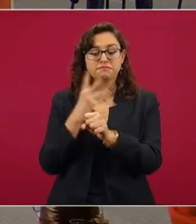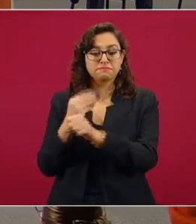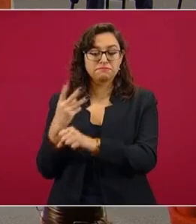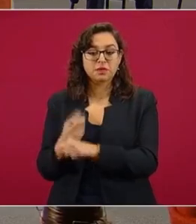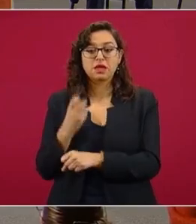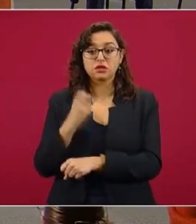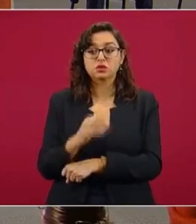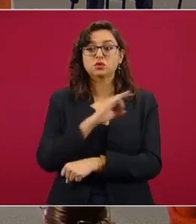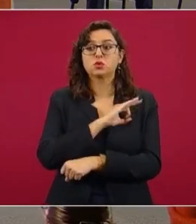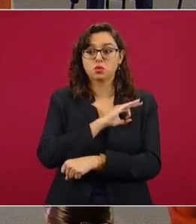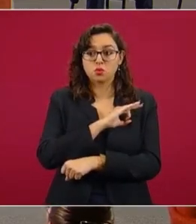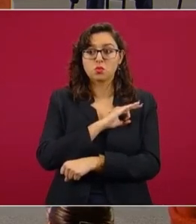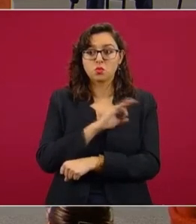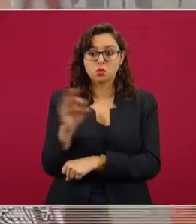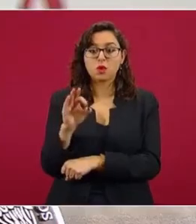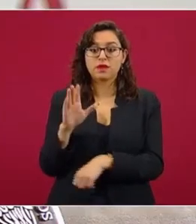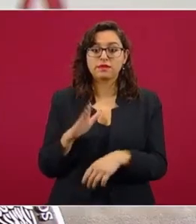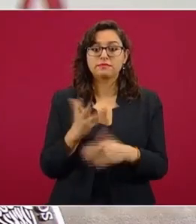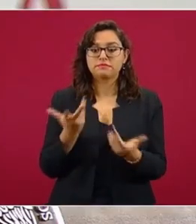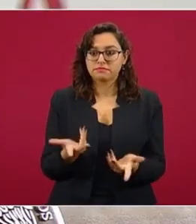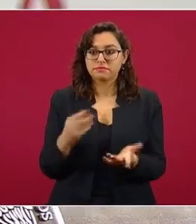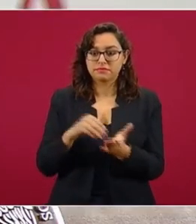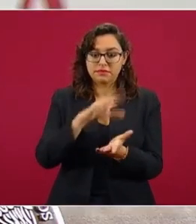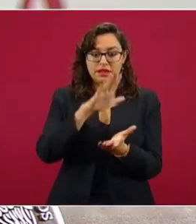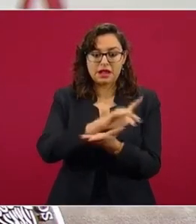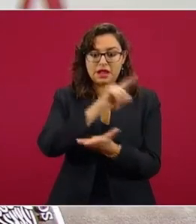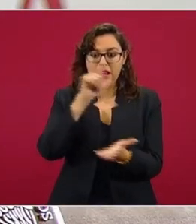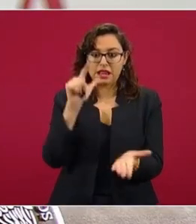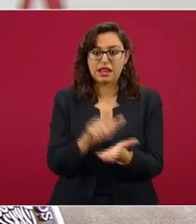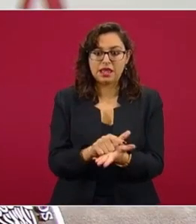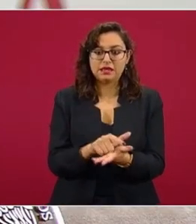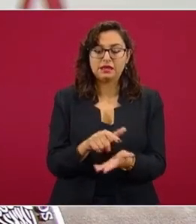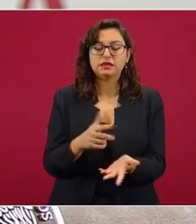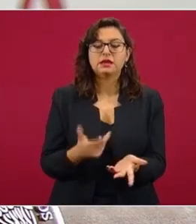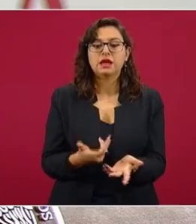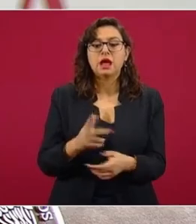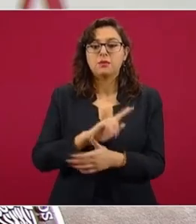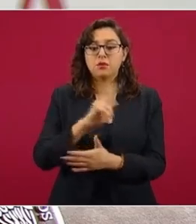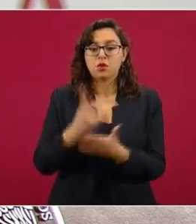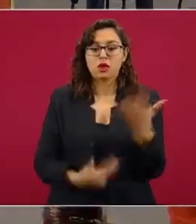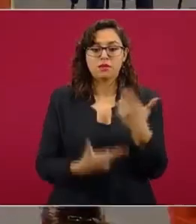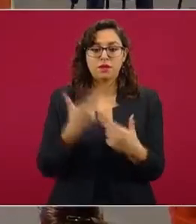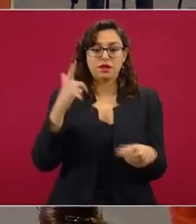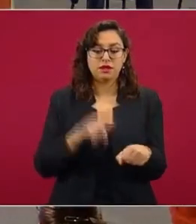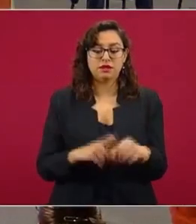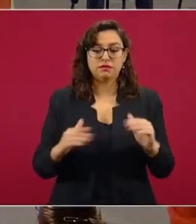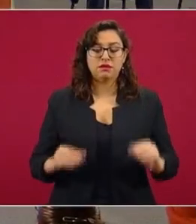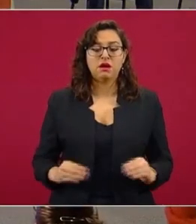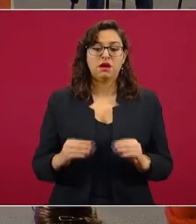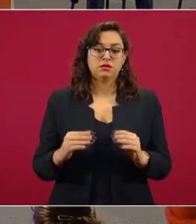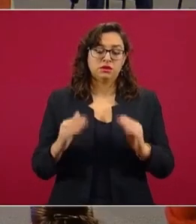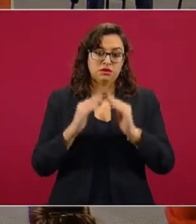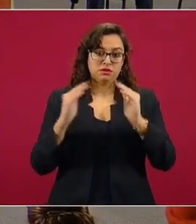se amplíe, que sea parte fundamental de las necesidades de vivienda. En el Programa Nacional de Vivienda que hizo el secretario